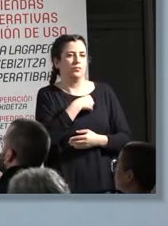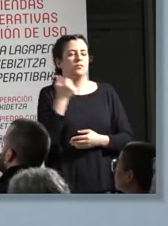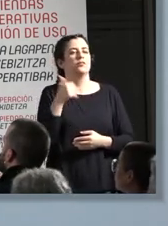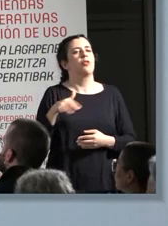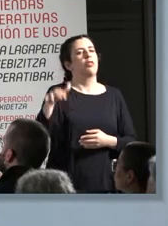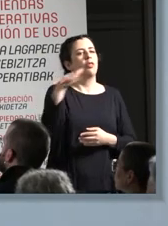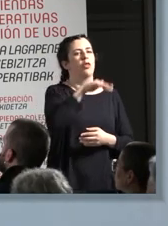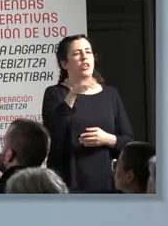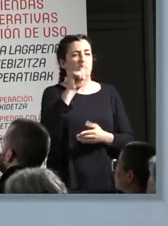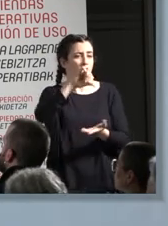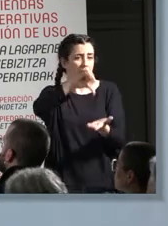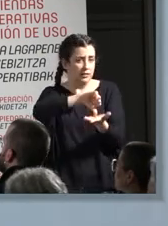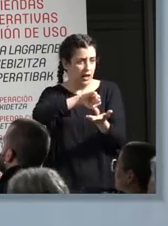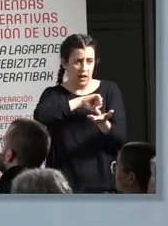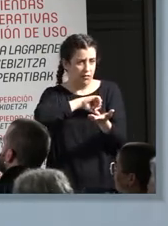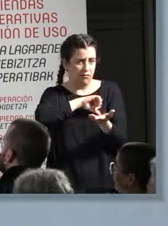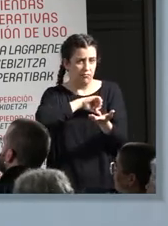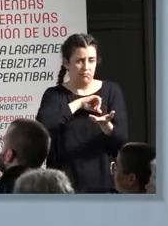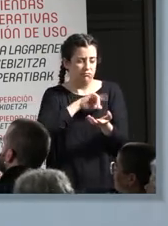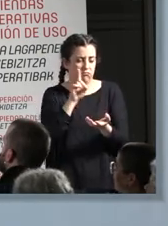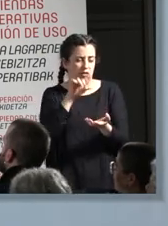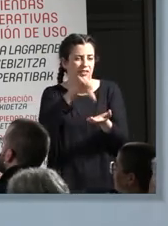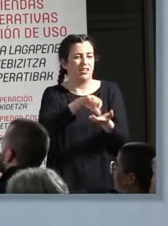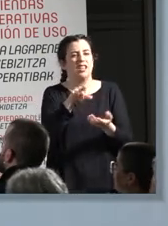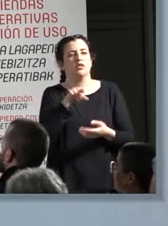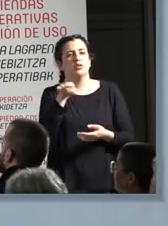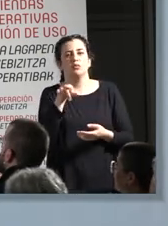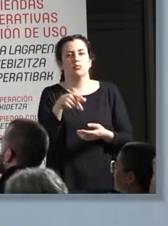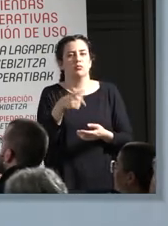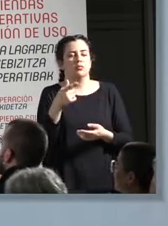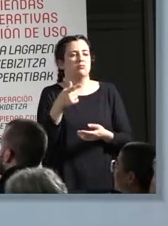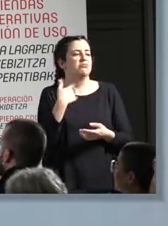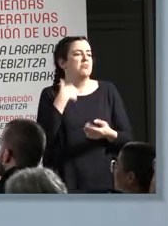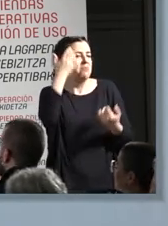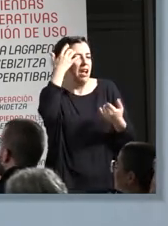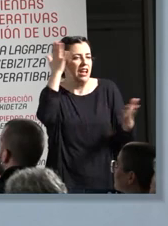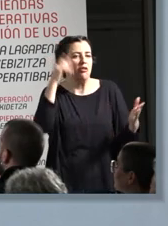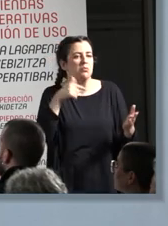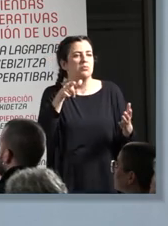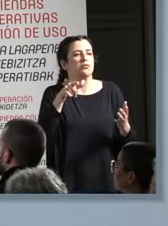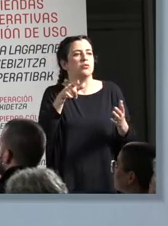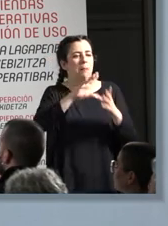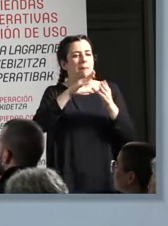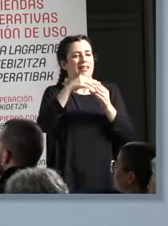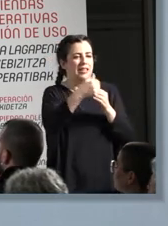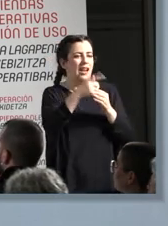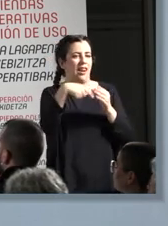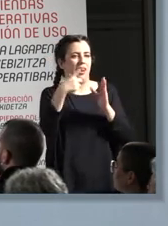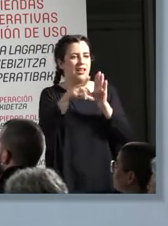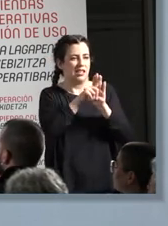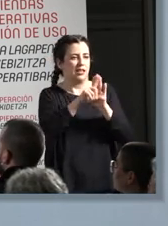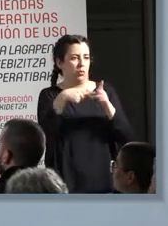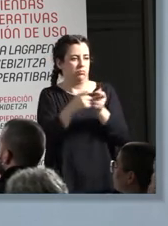zonas no centrales de la ciudad. Esto es una reseña, supongo que os lo darán, del material legislativo